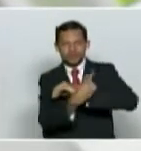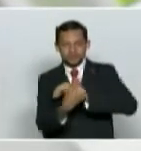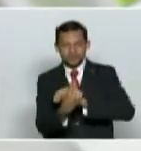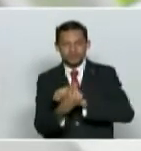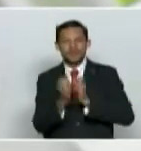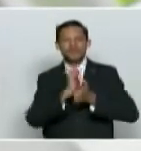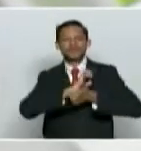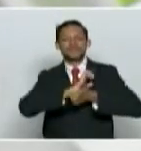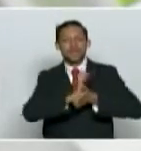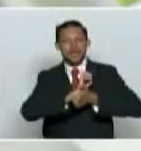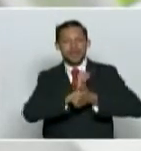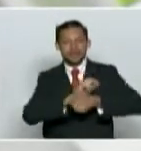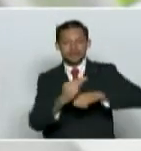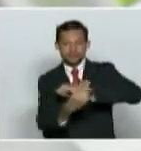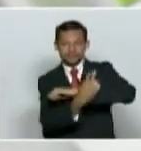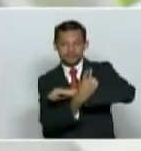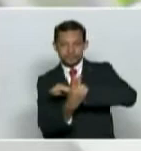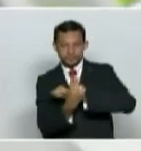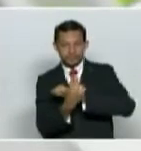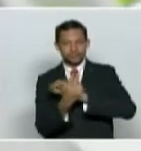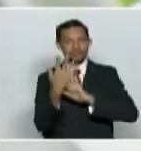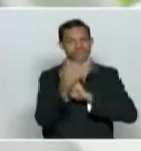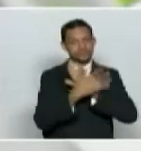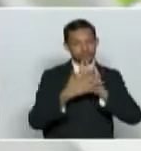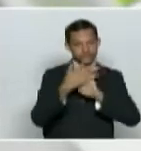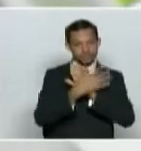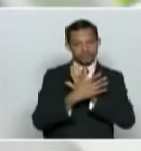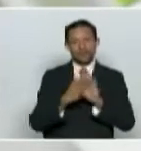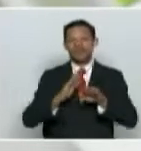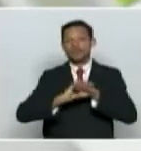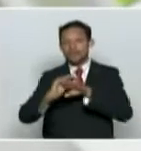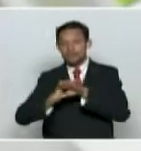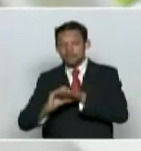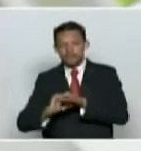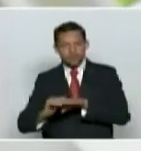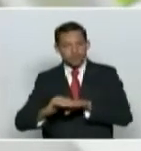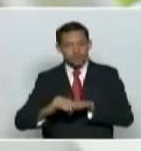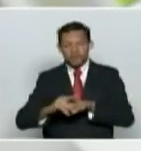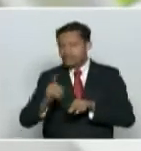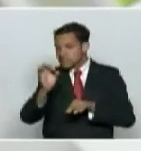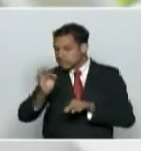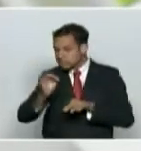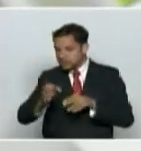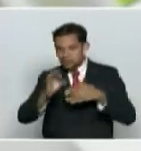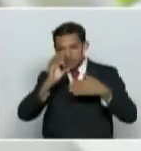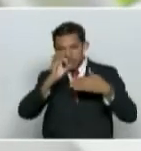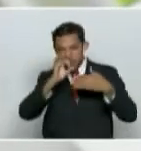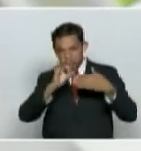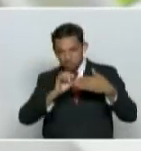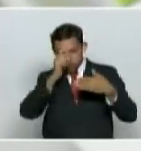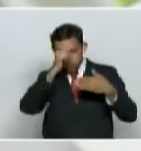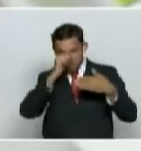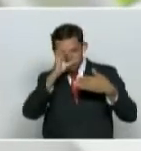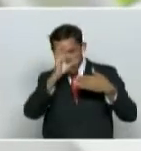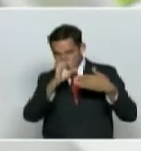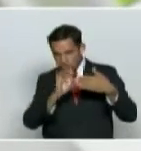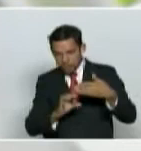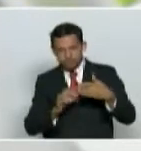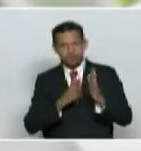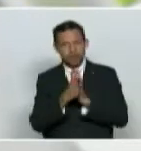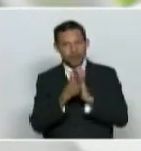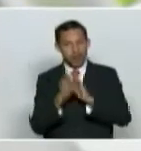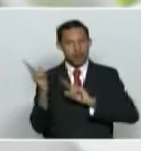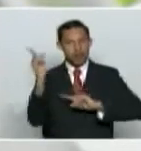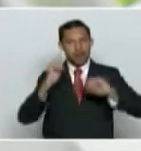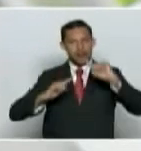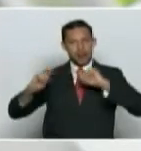de Telecafé que está viendo este gran programa, y los invito para que no se pierdan este gran concurso de la nueva